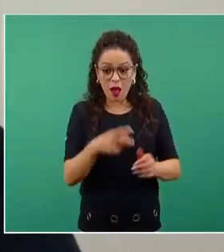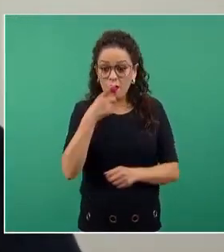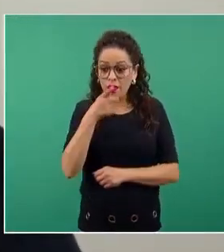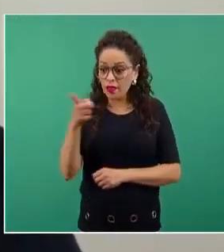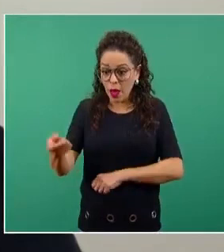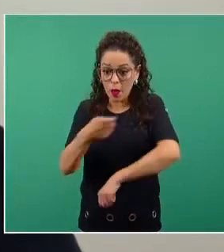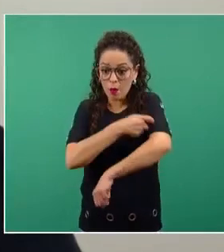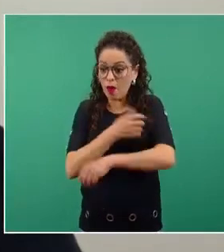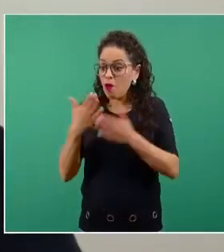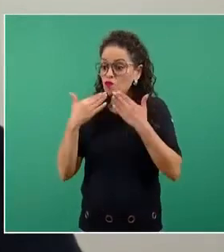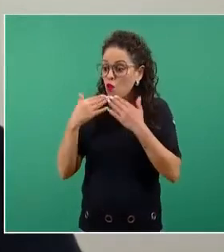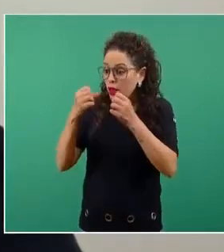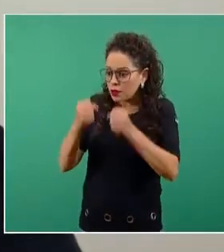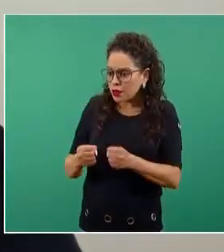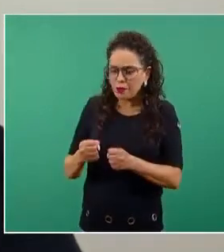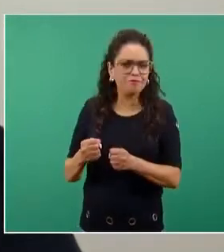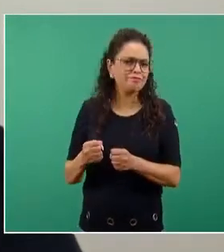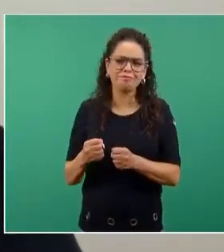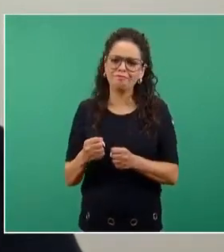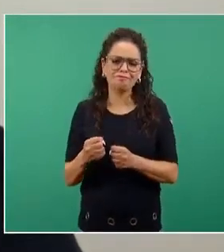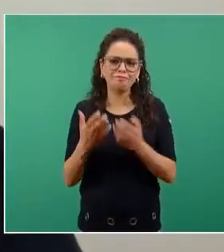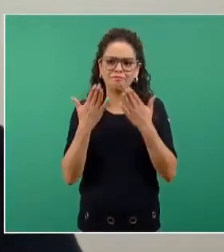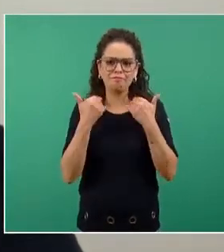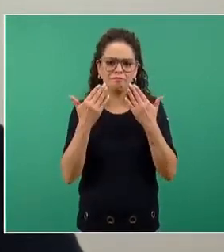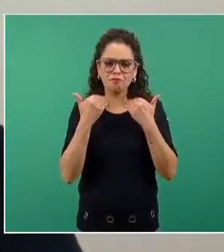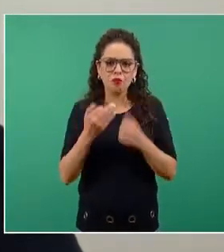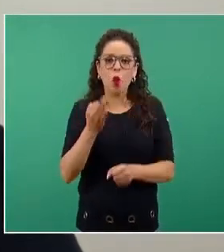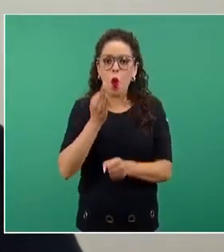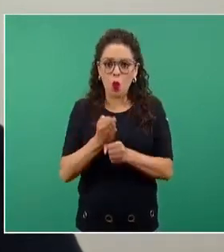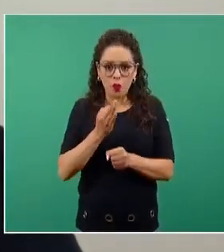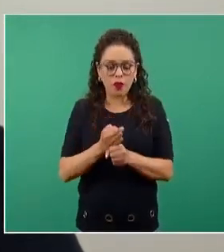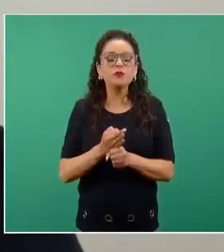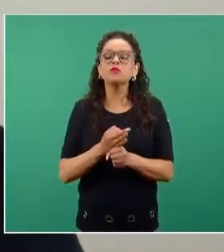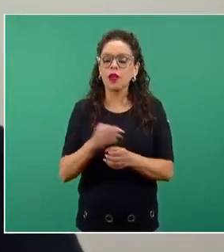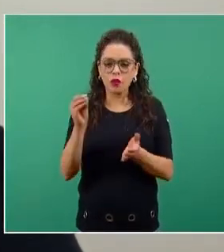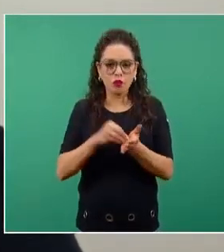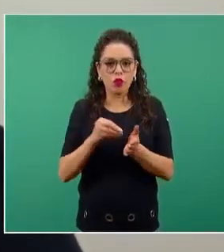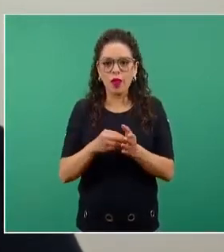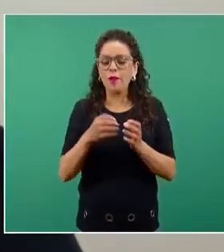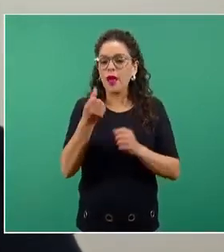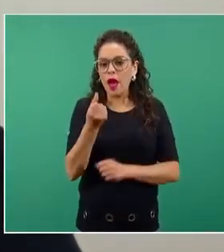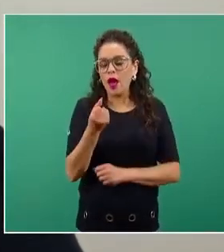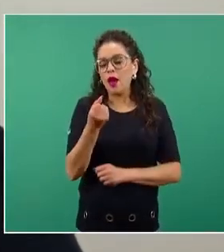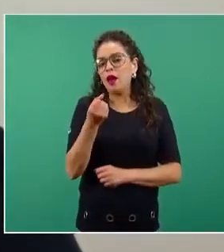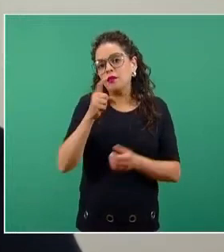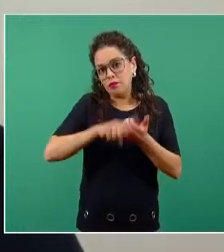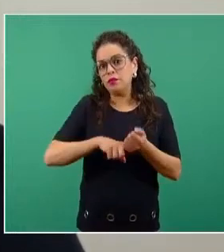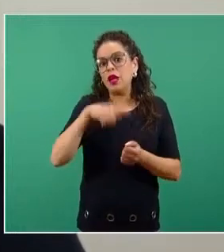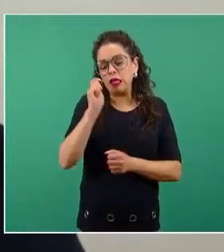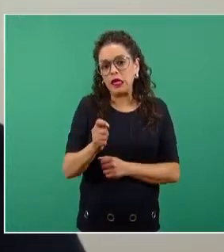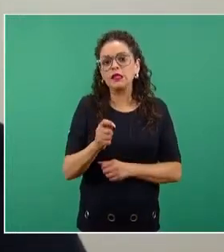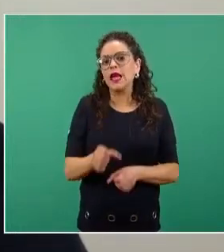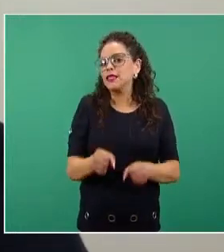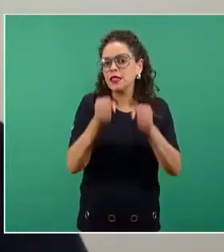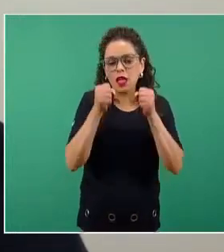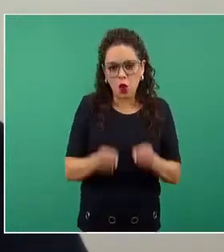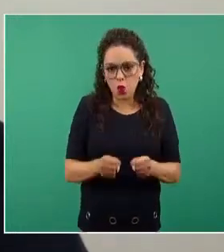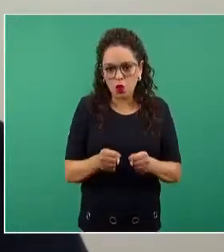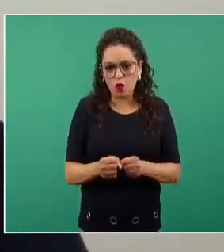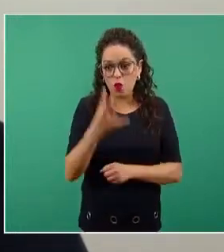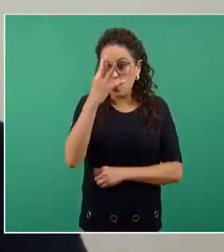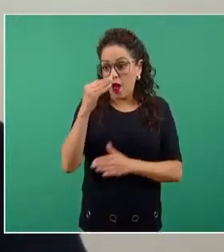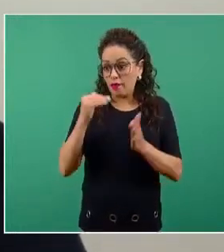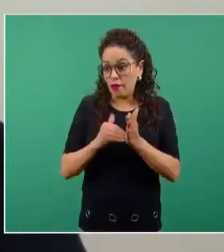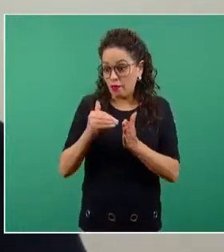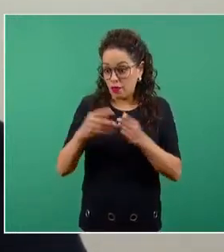tener. Recordemos que las vacunas hasta el momento continúan siendo seguras, lo han sido ya prácticamente en estos más de 4 millones